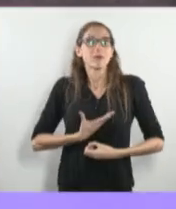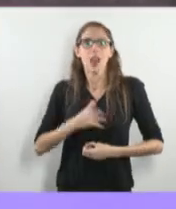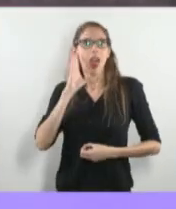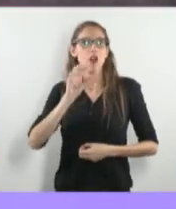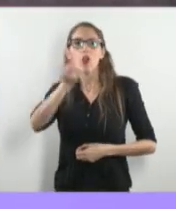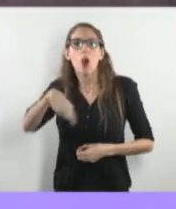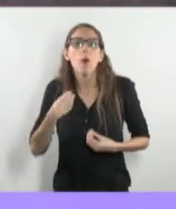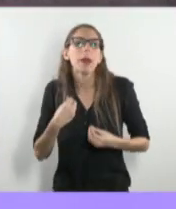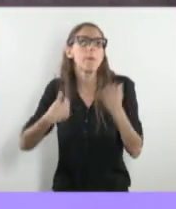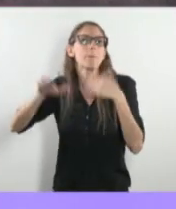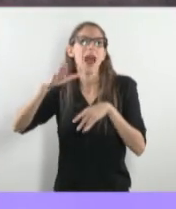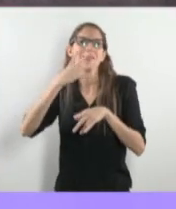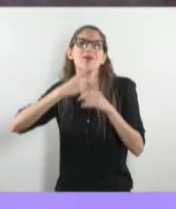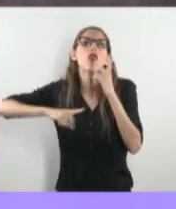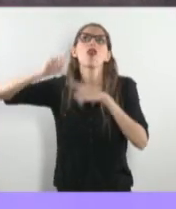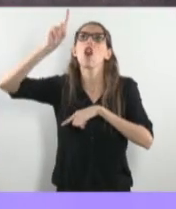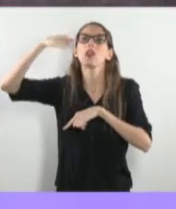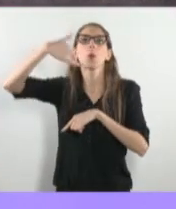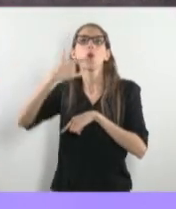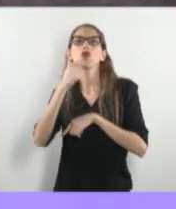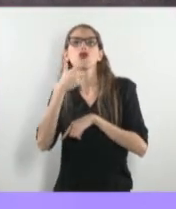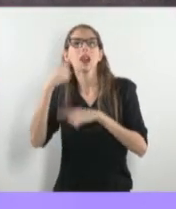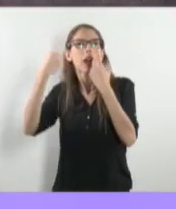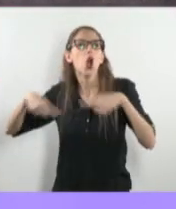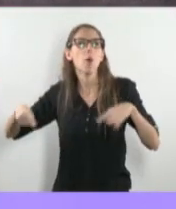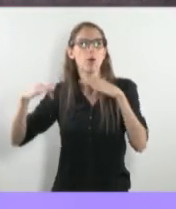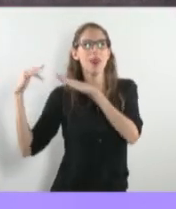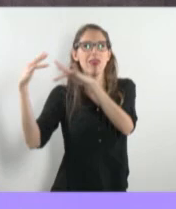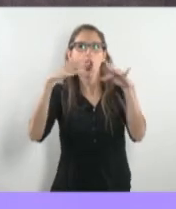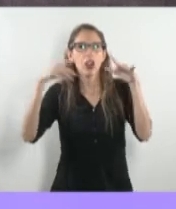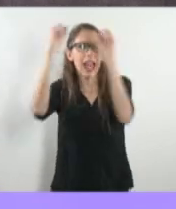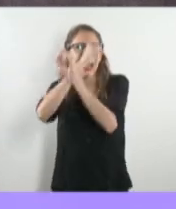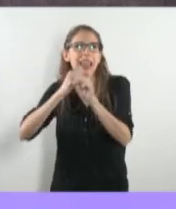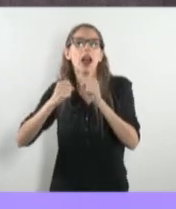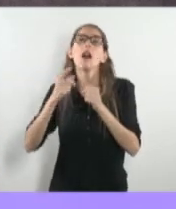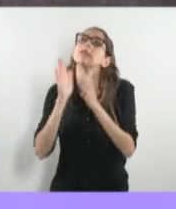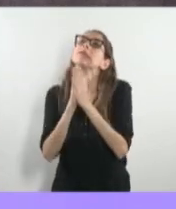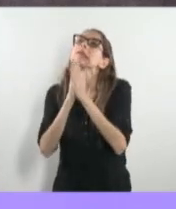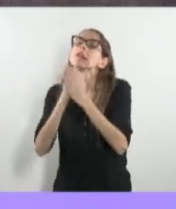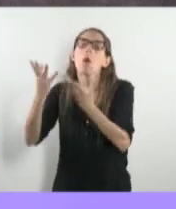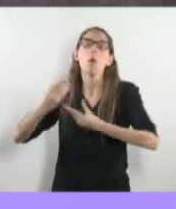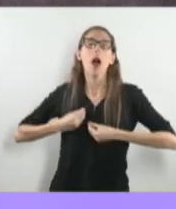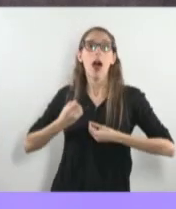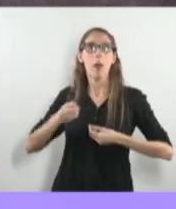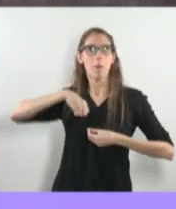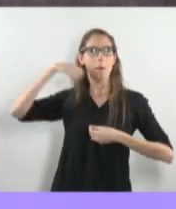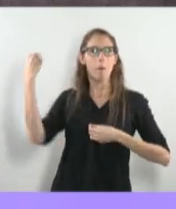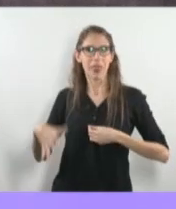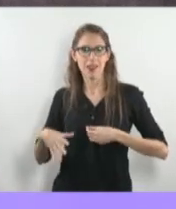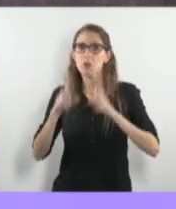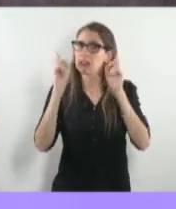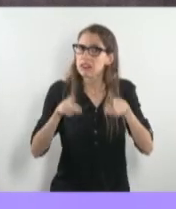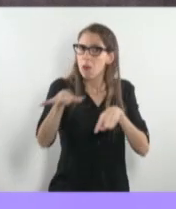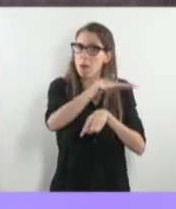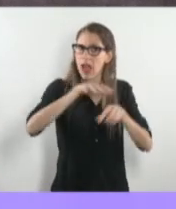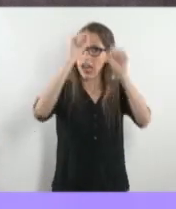las musas que me inspiraban en lo que es la vieja mitología griega, pero también la idea del entendimiento, ¿no? Para los griegos, para los la antigua Grecia,